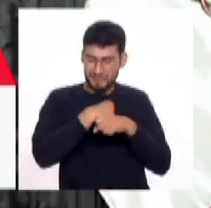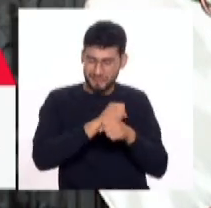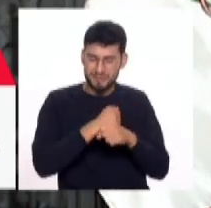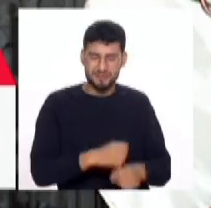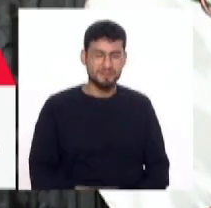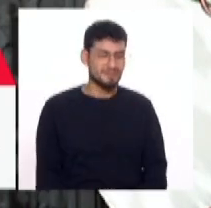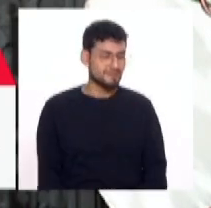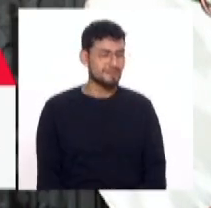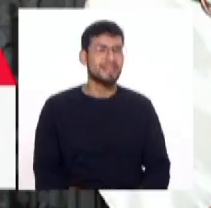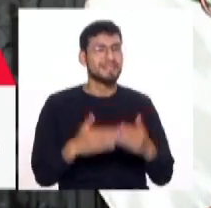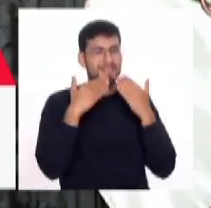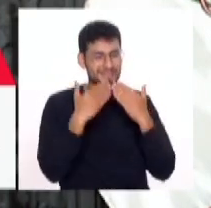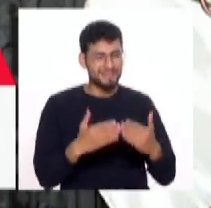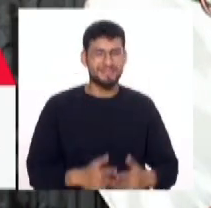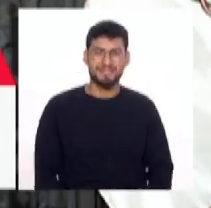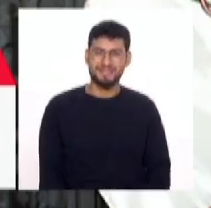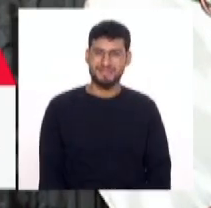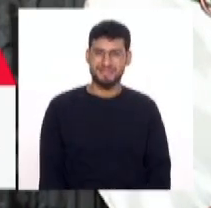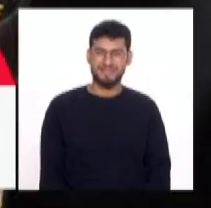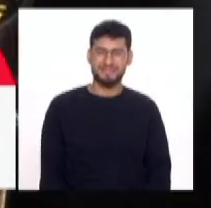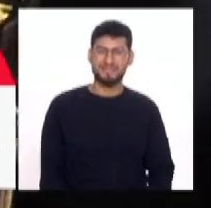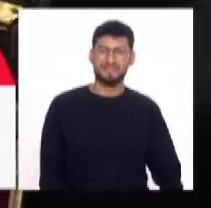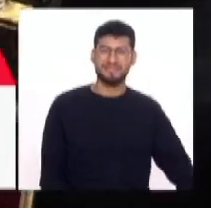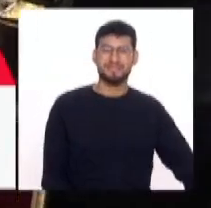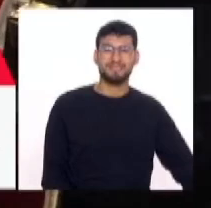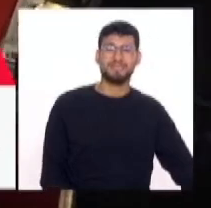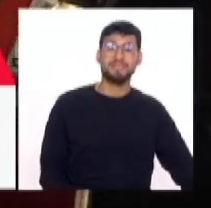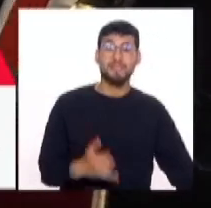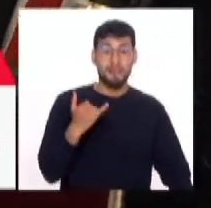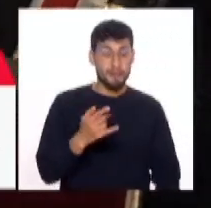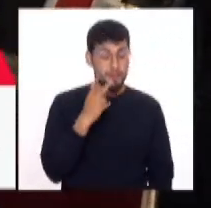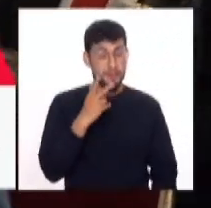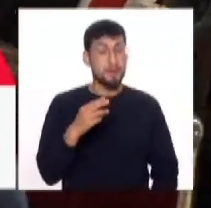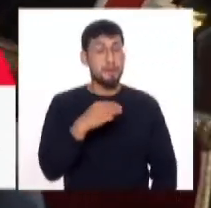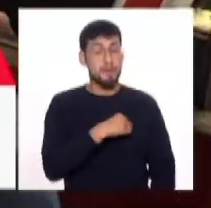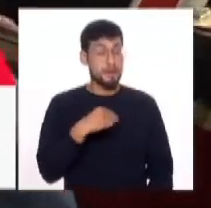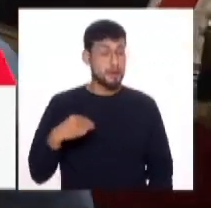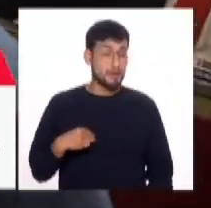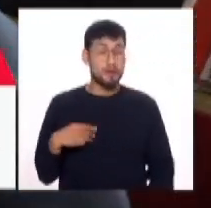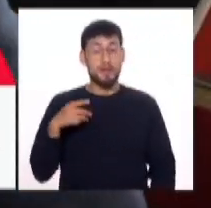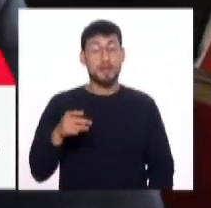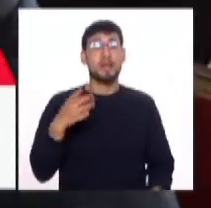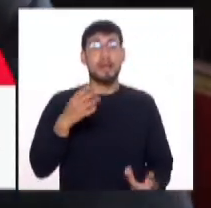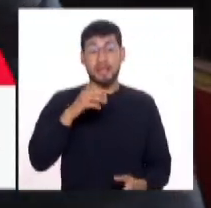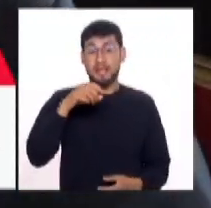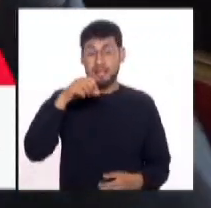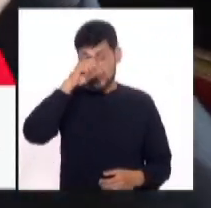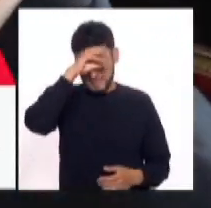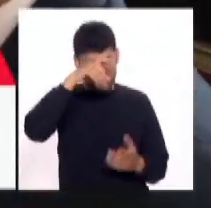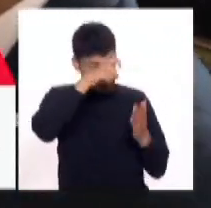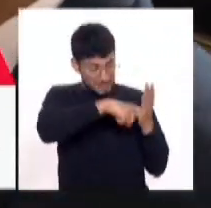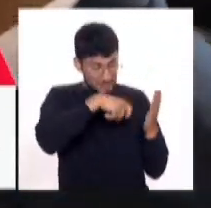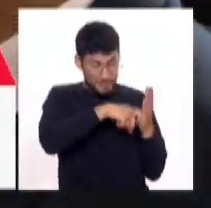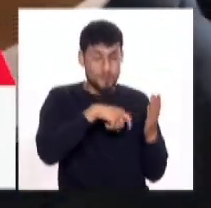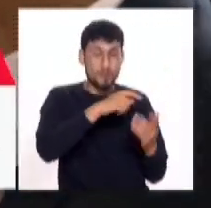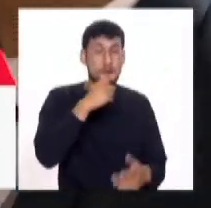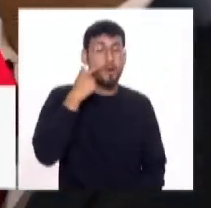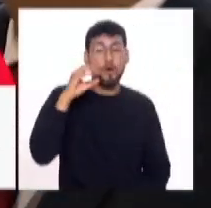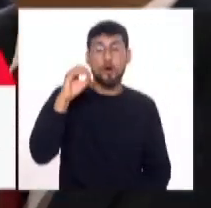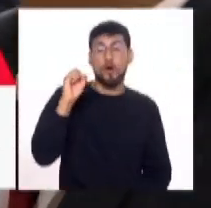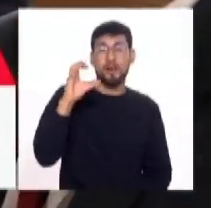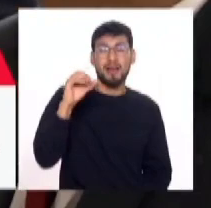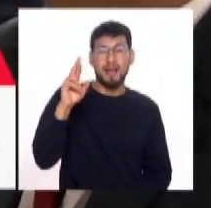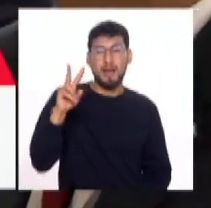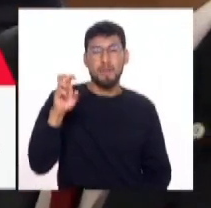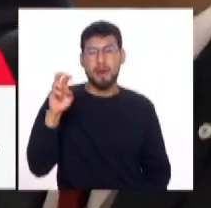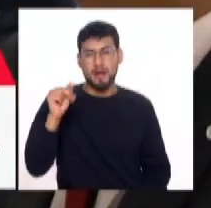desarrollando. Muchas gracias. Escuchamos la palabra del ministro de Energía y Minas, Óscar Vera. Hay que indicar que,